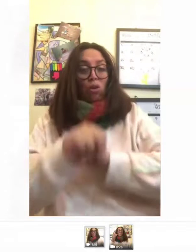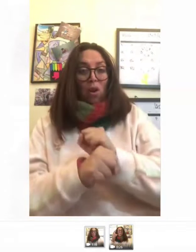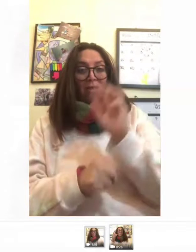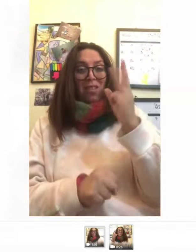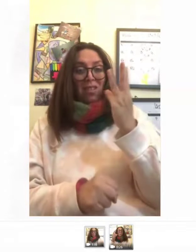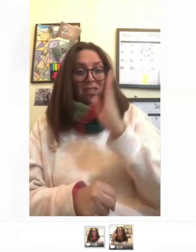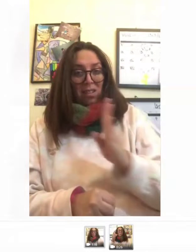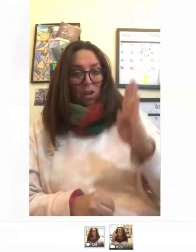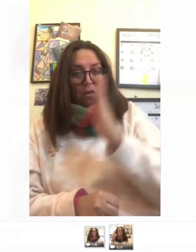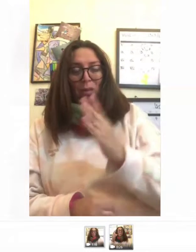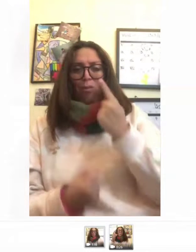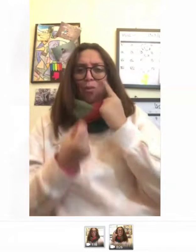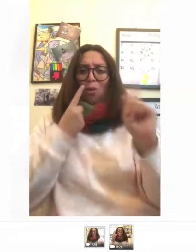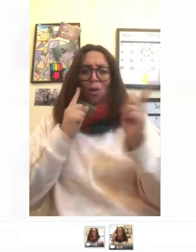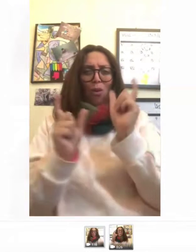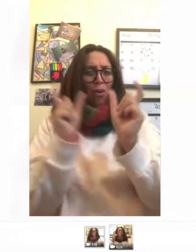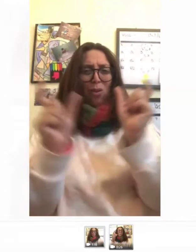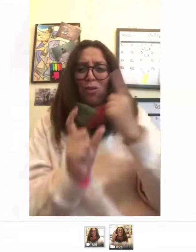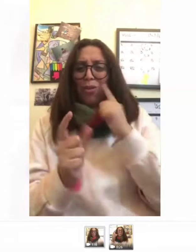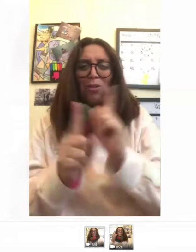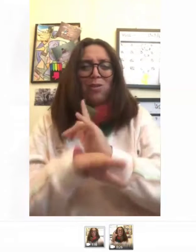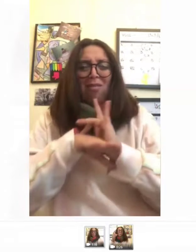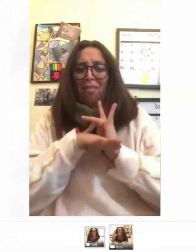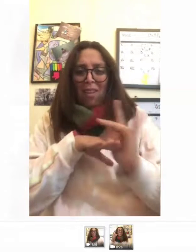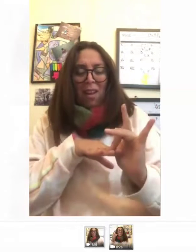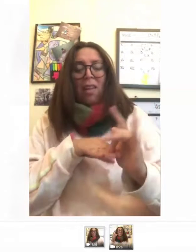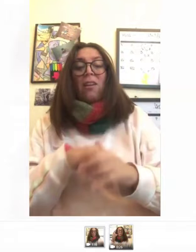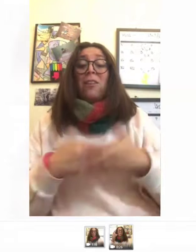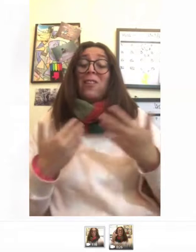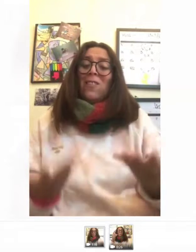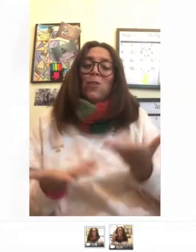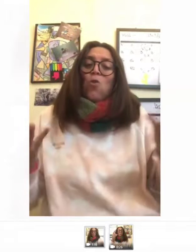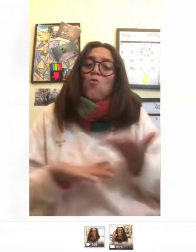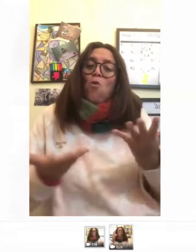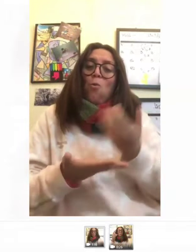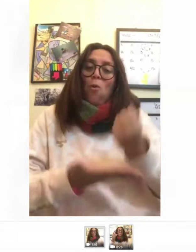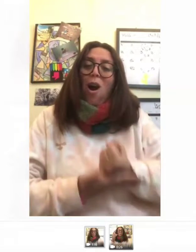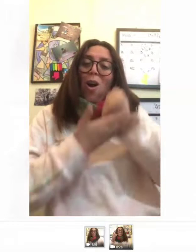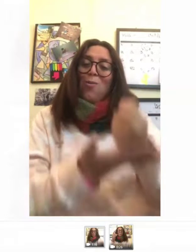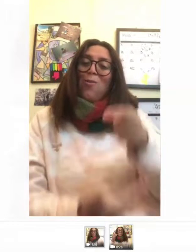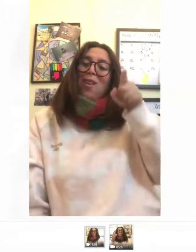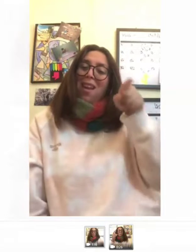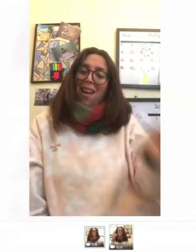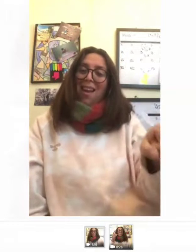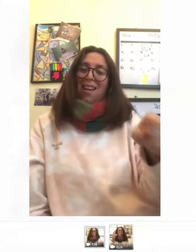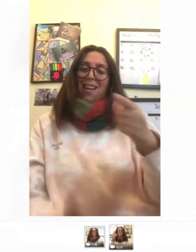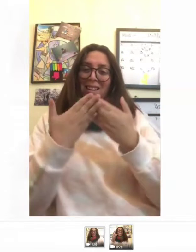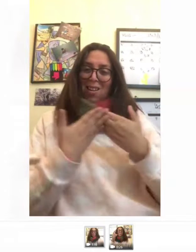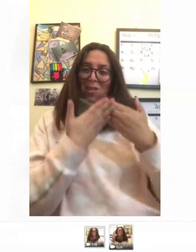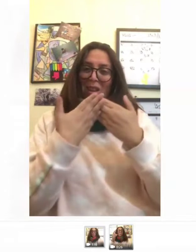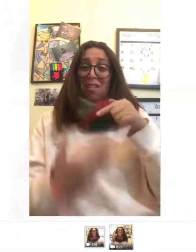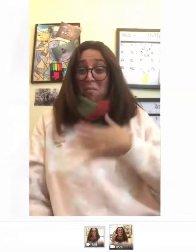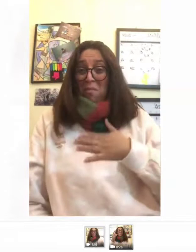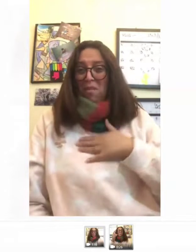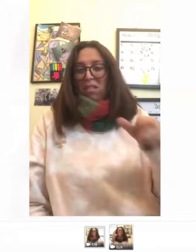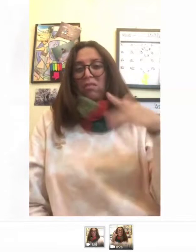vamos muy atrasados. Están en tercero básico, tienen 8 años, pero hay muchas palabras que están nulos, que no conocen, que no